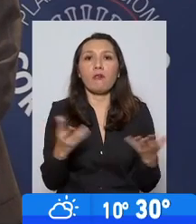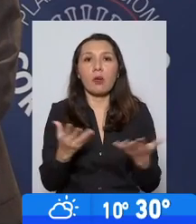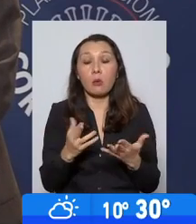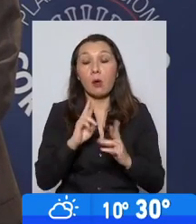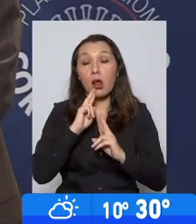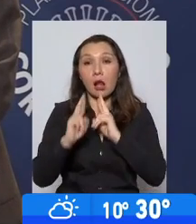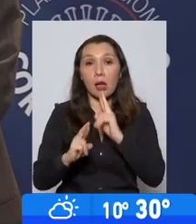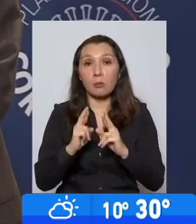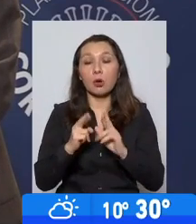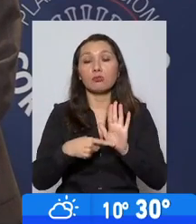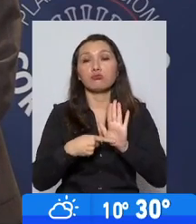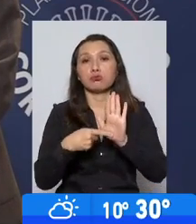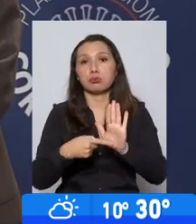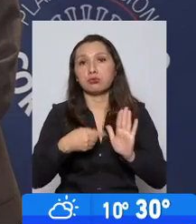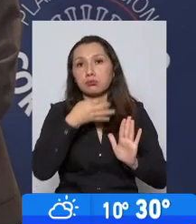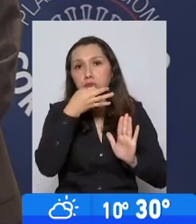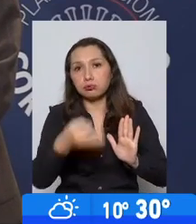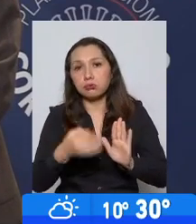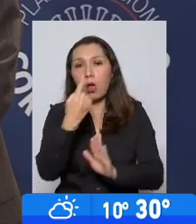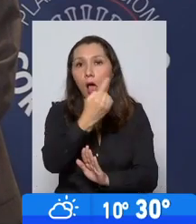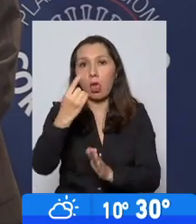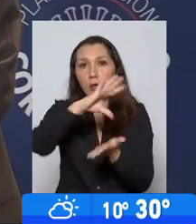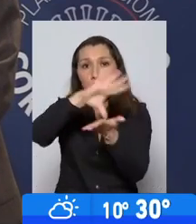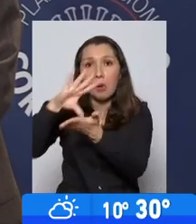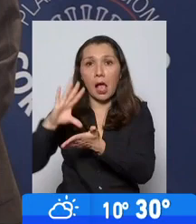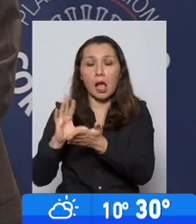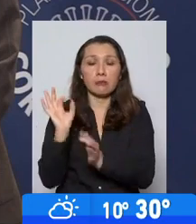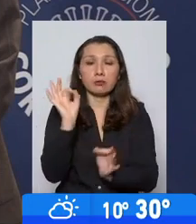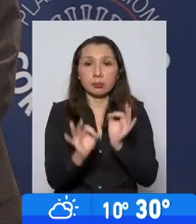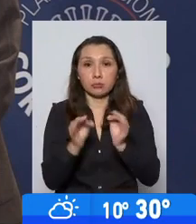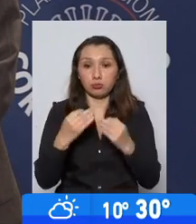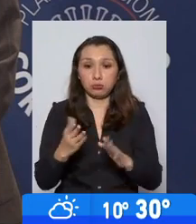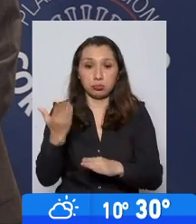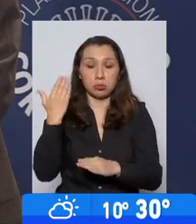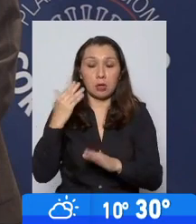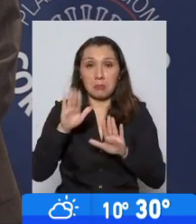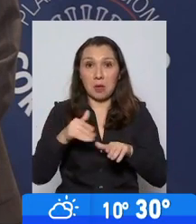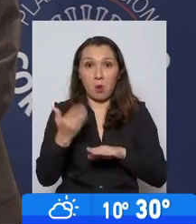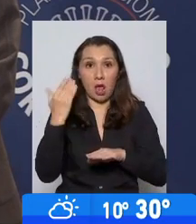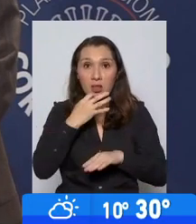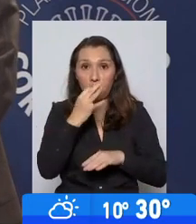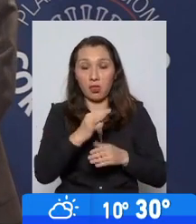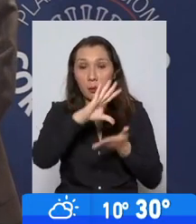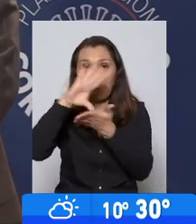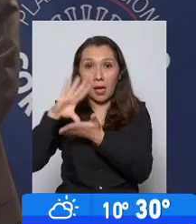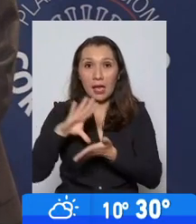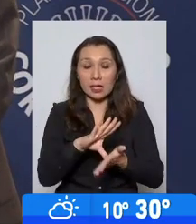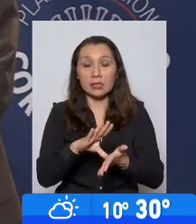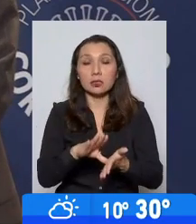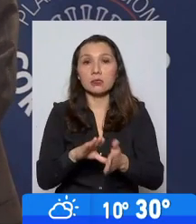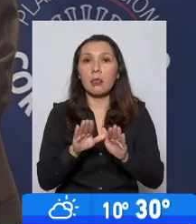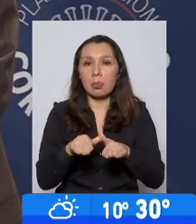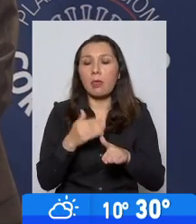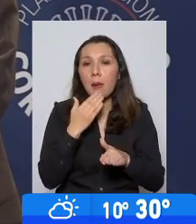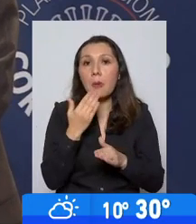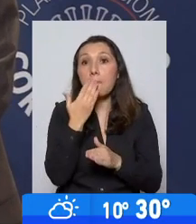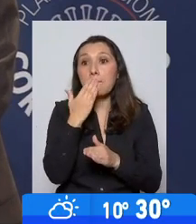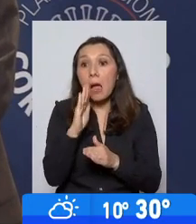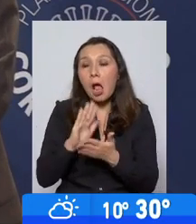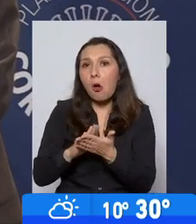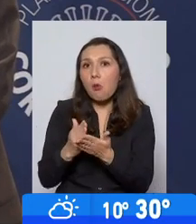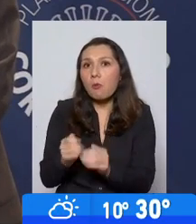las respuestas que están entregando cada uno de los países que he mencionado y, por supuesto, los que están teniendo